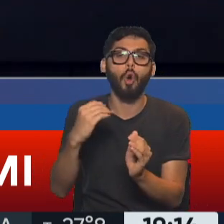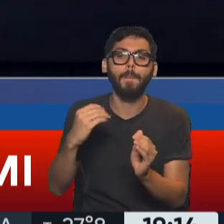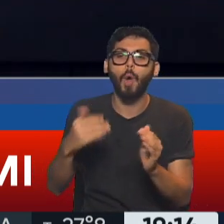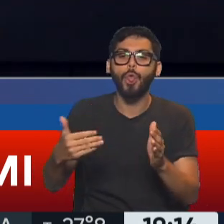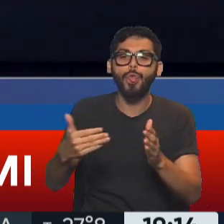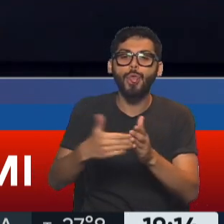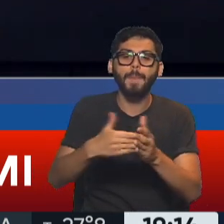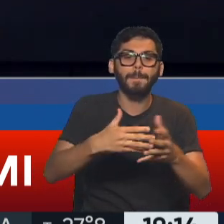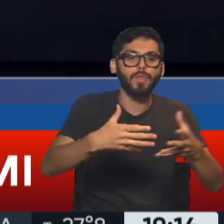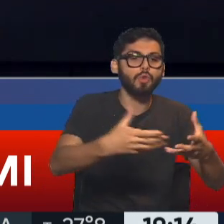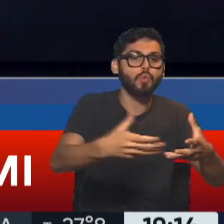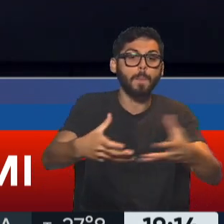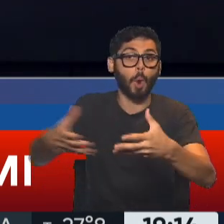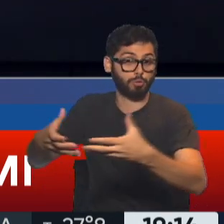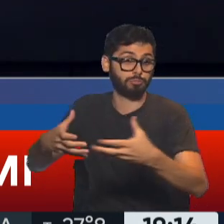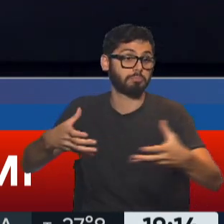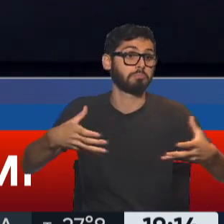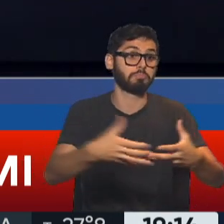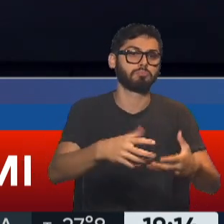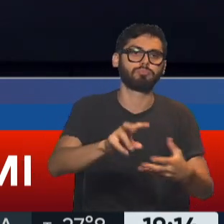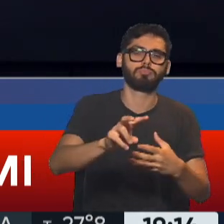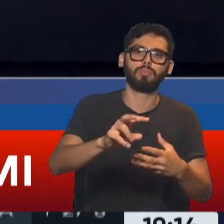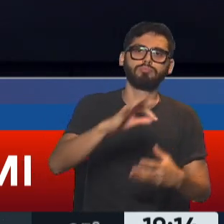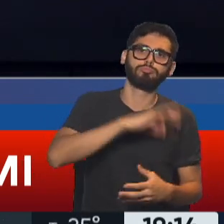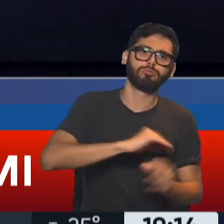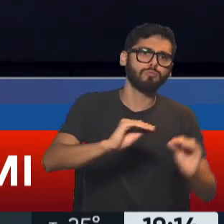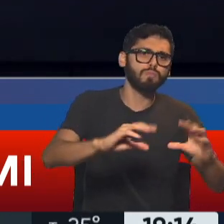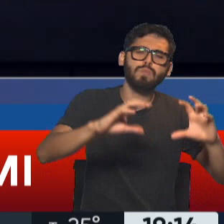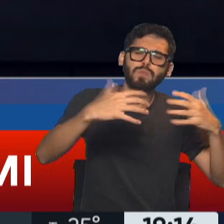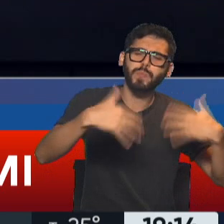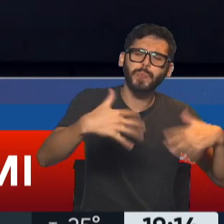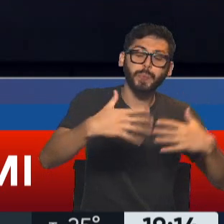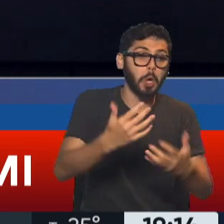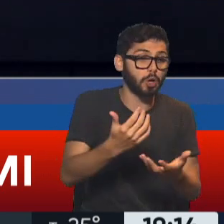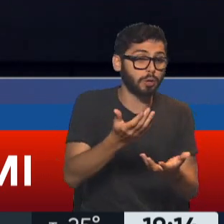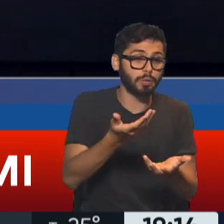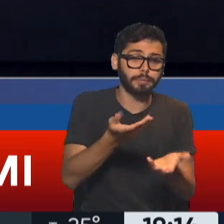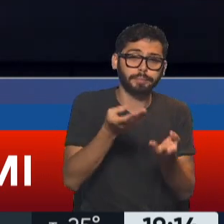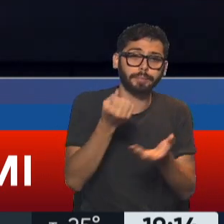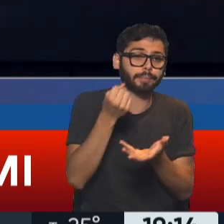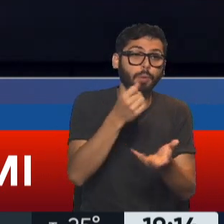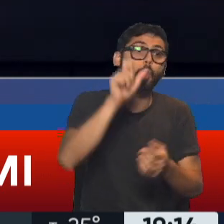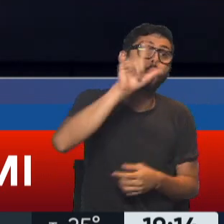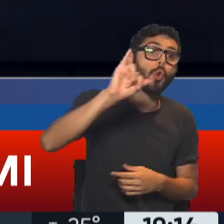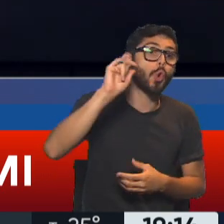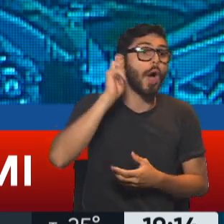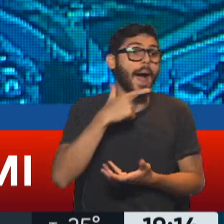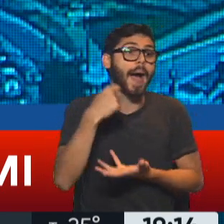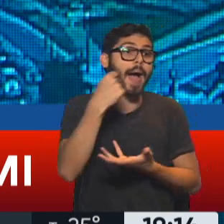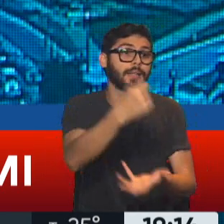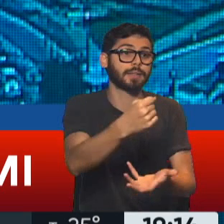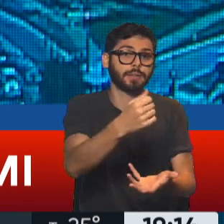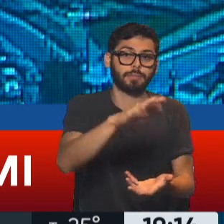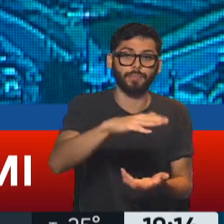Aquellos sectores de gran poder adquisitivo que tienen subsidiados los servicios, por ejemplo, de luz y gas, van a tener zonas